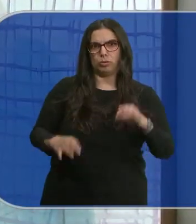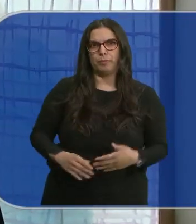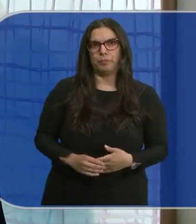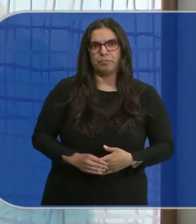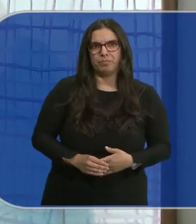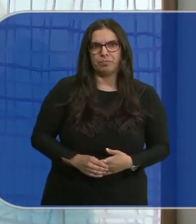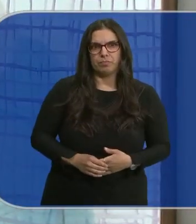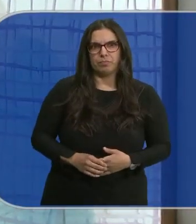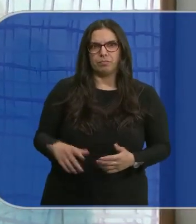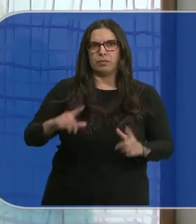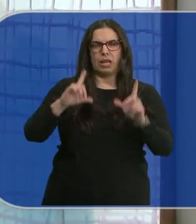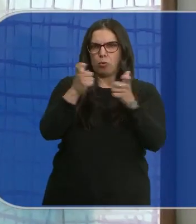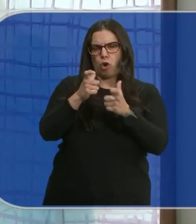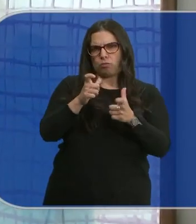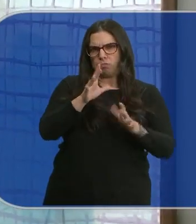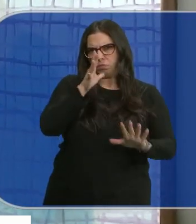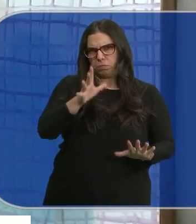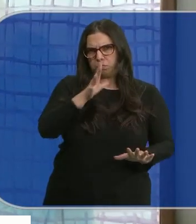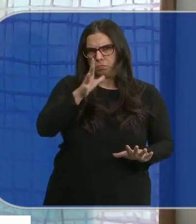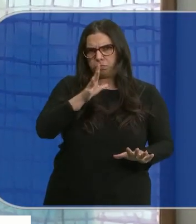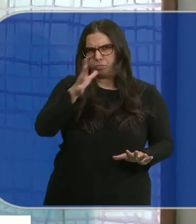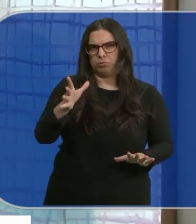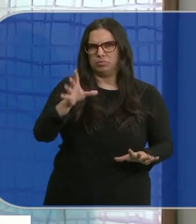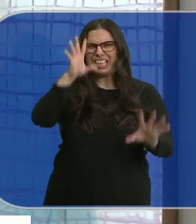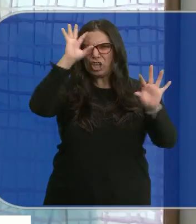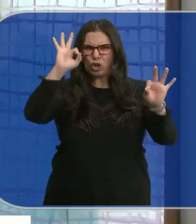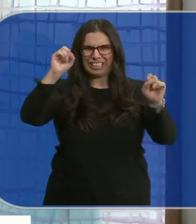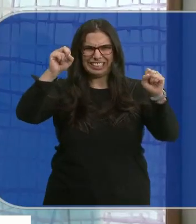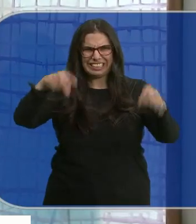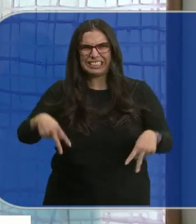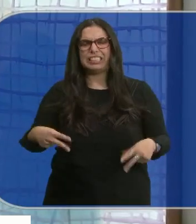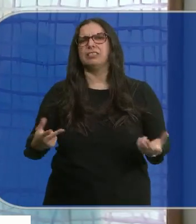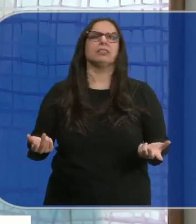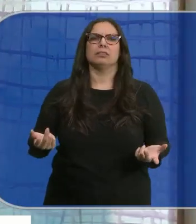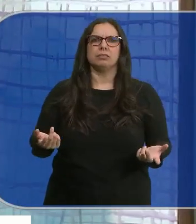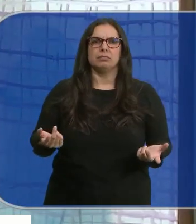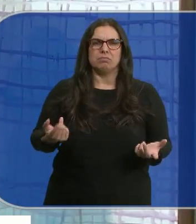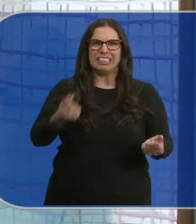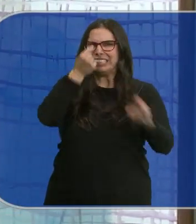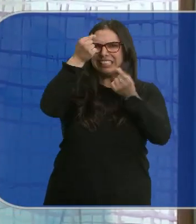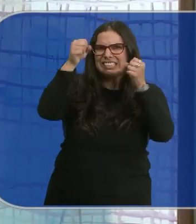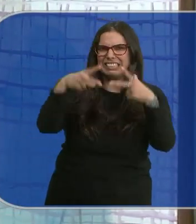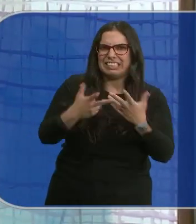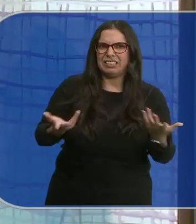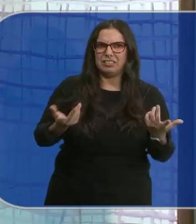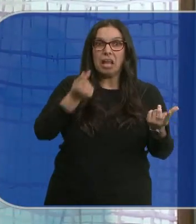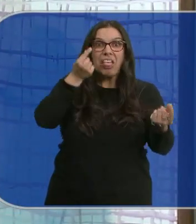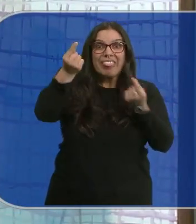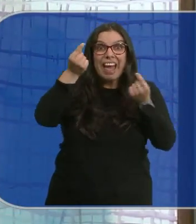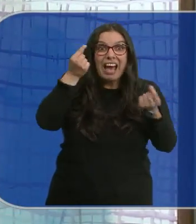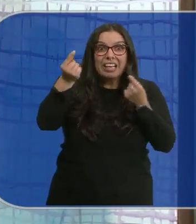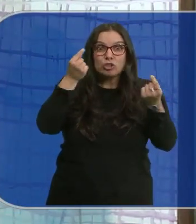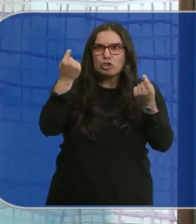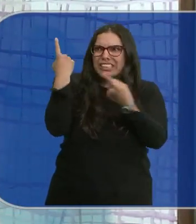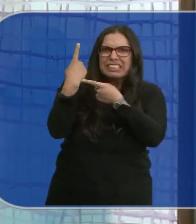Una reunión tremenda, sin sentido, sin rigor. Usan datos